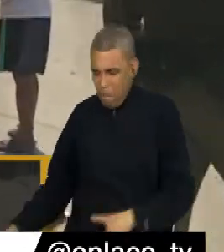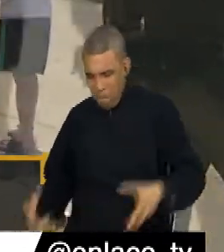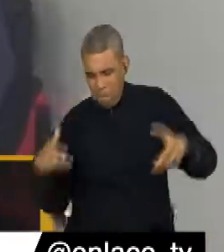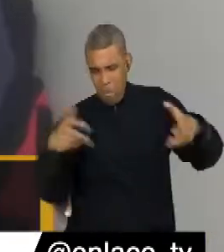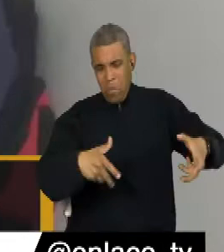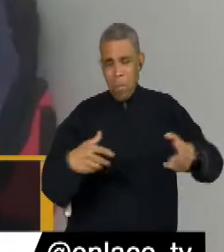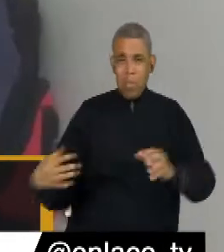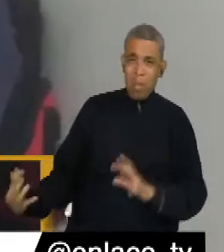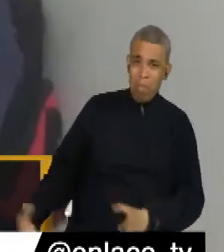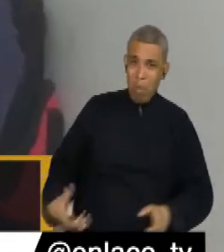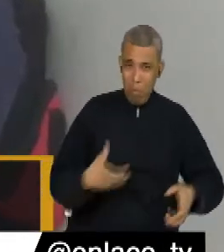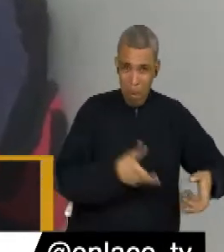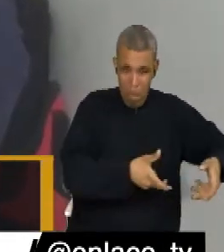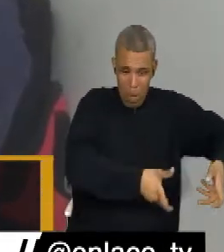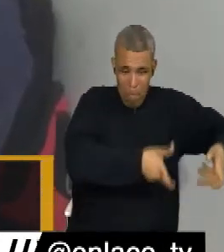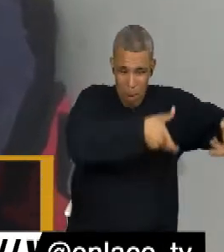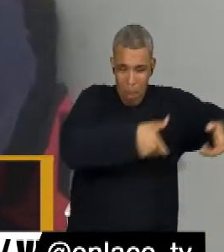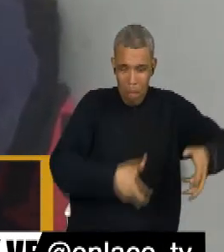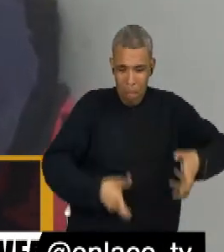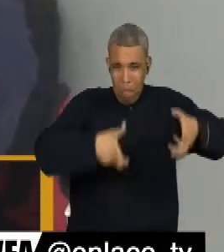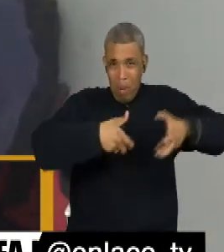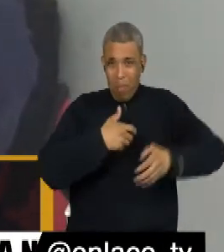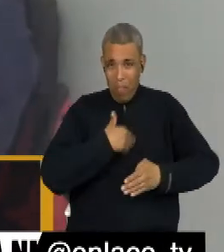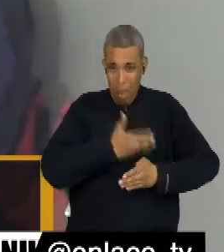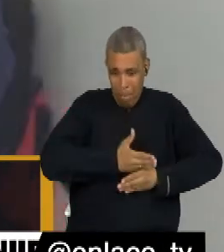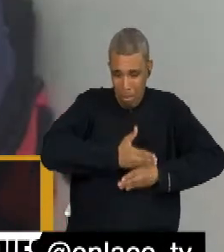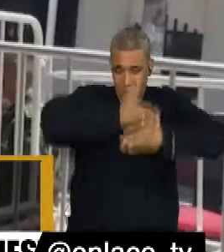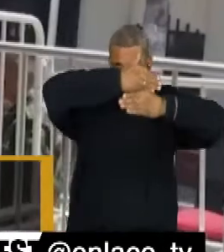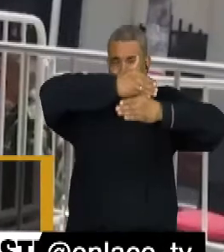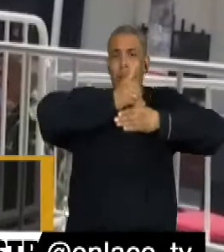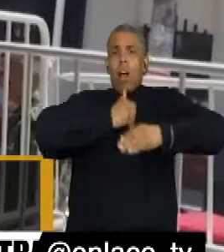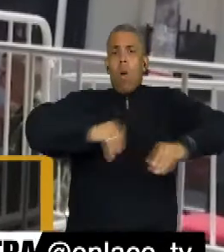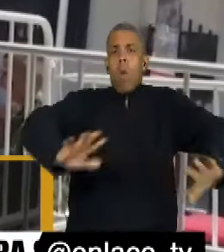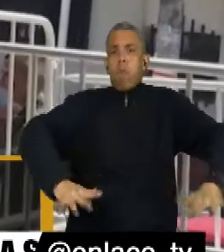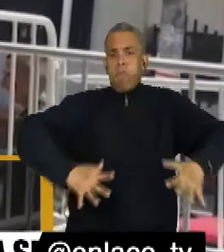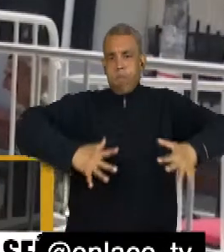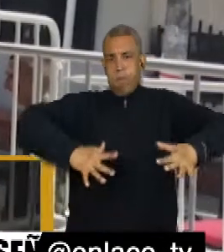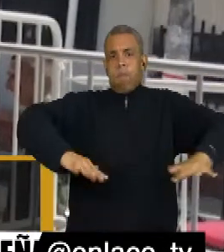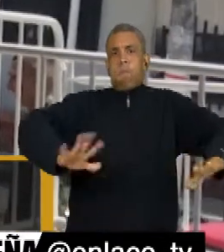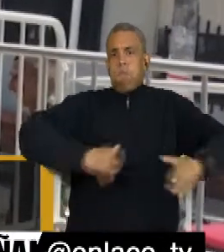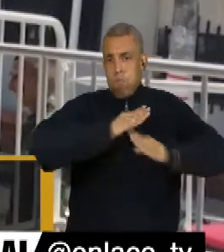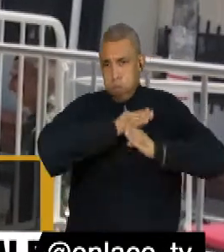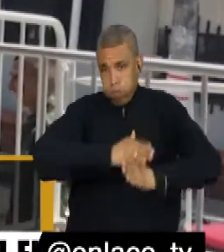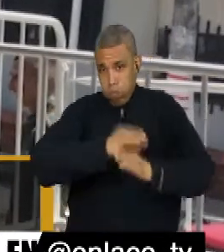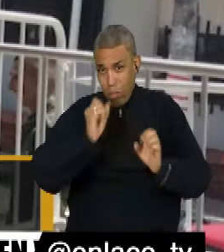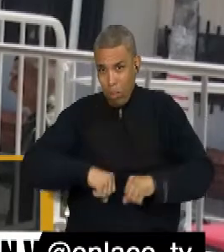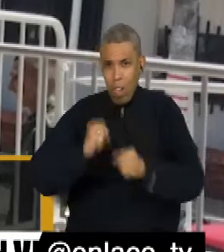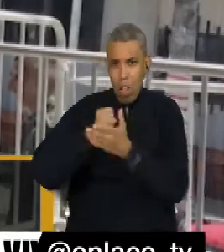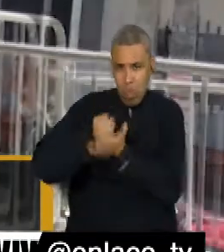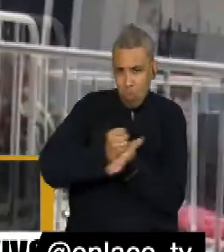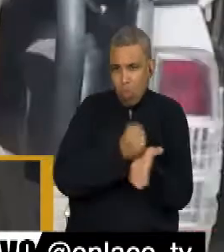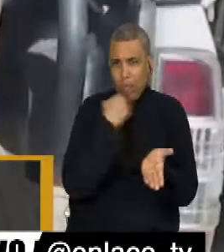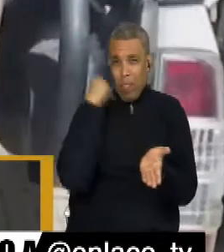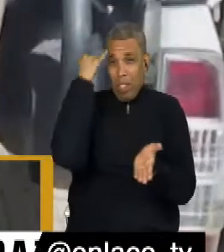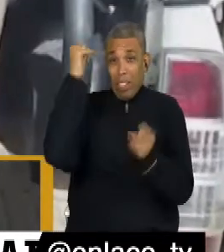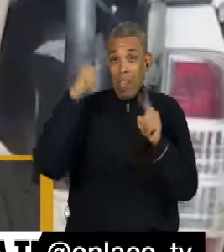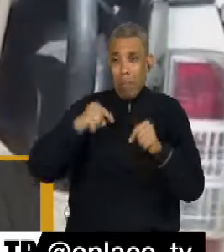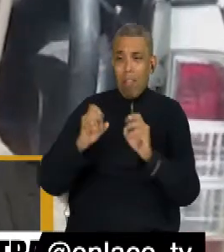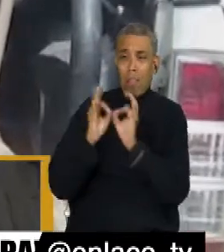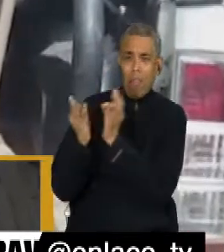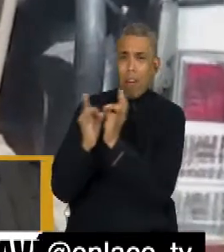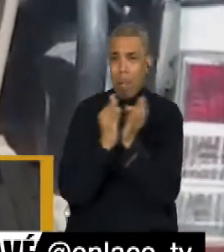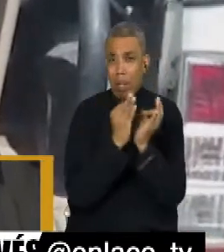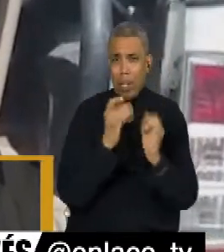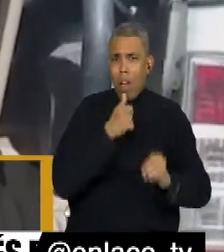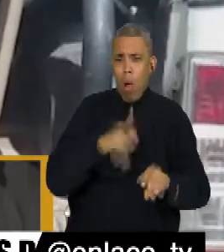y reubicación de varias familias que han sufrido las consecuencias de este fenómeno natural. Dichas acciones de las tropas han beneficiado a